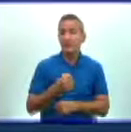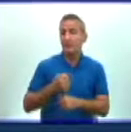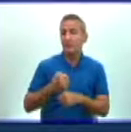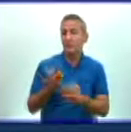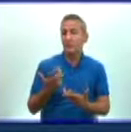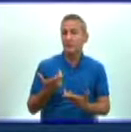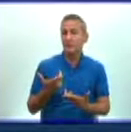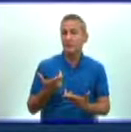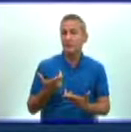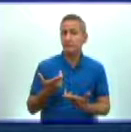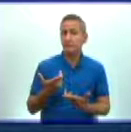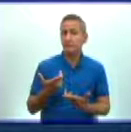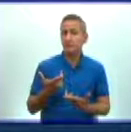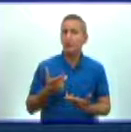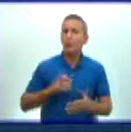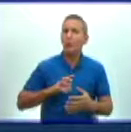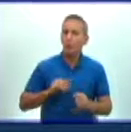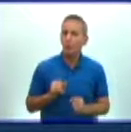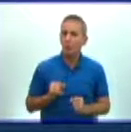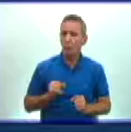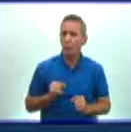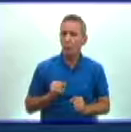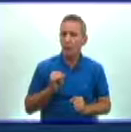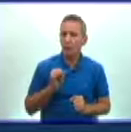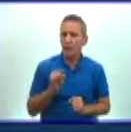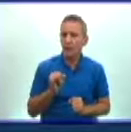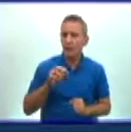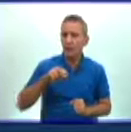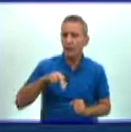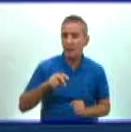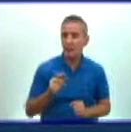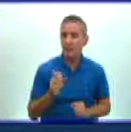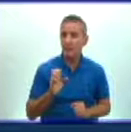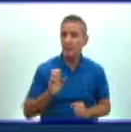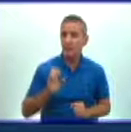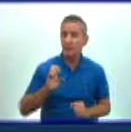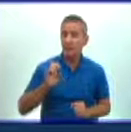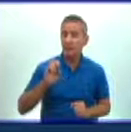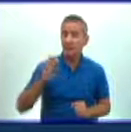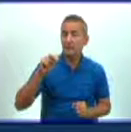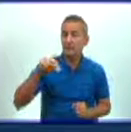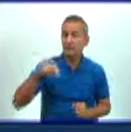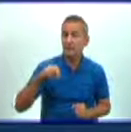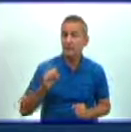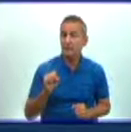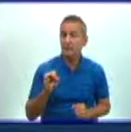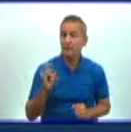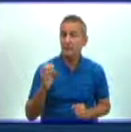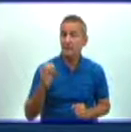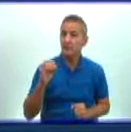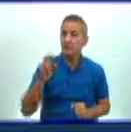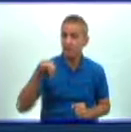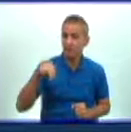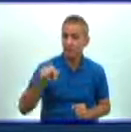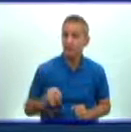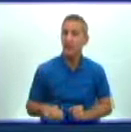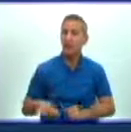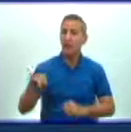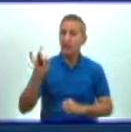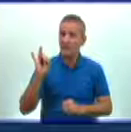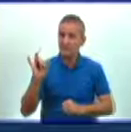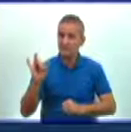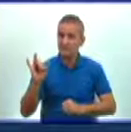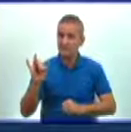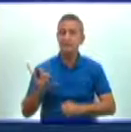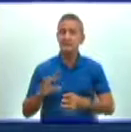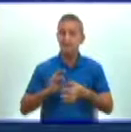con una intención. Cuando ustedes también den las preposiciones en el séptimo grado, profundicen en